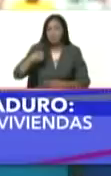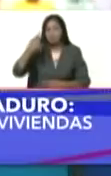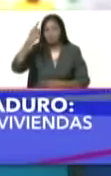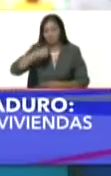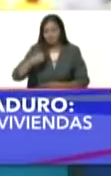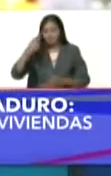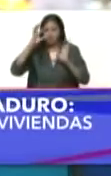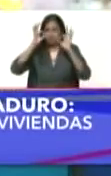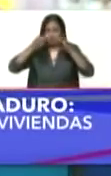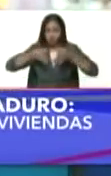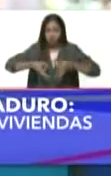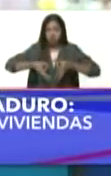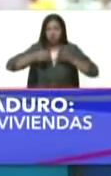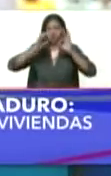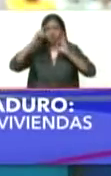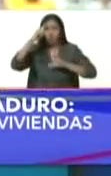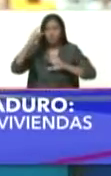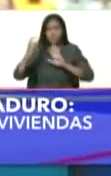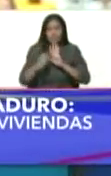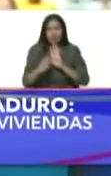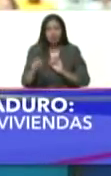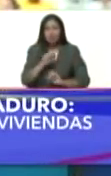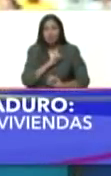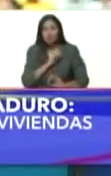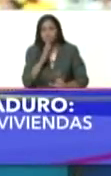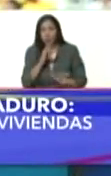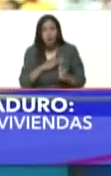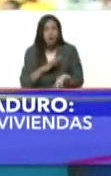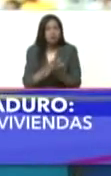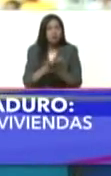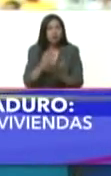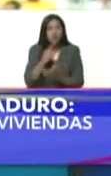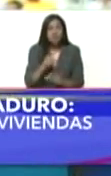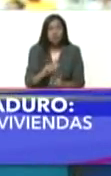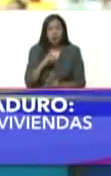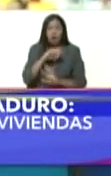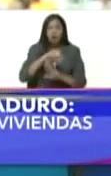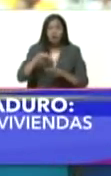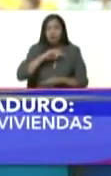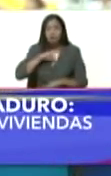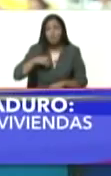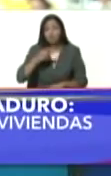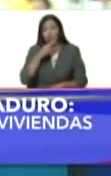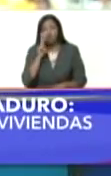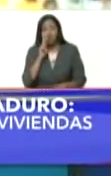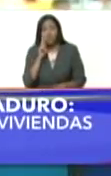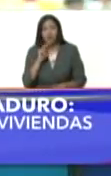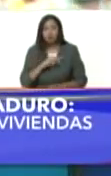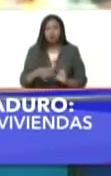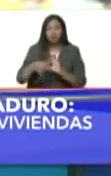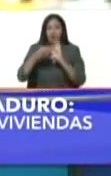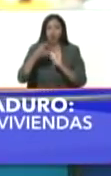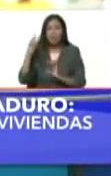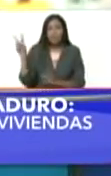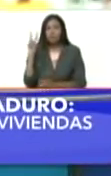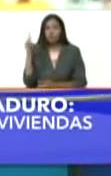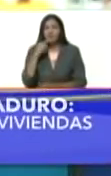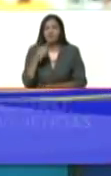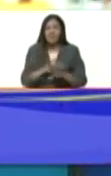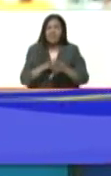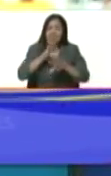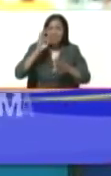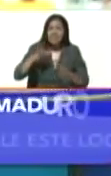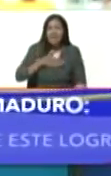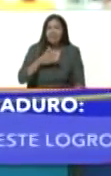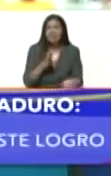Mírame bien, Duque. No tiembles. Solamente te digo, a nombre del pueblo de Venezuela, en unión cívico-militar, deja